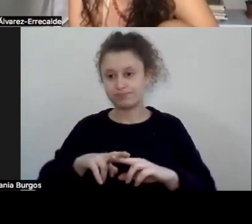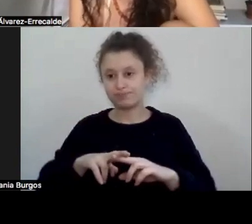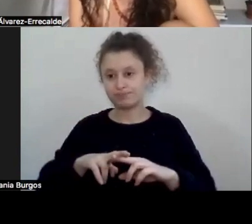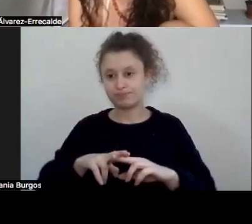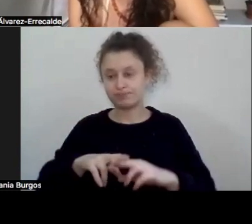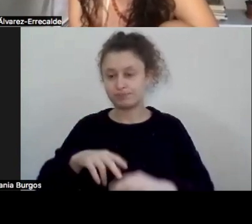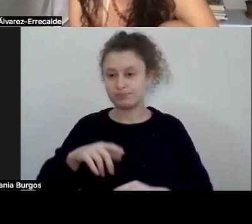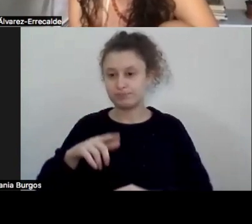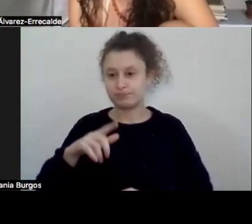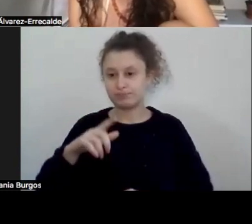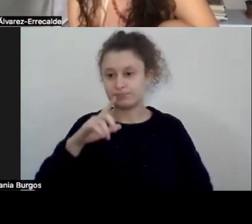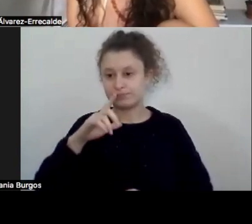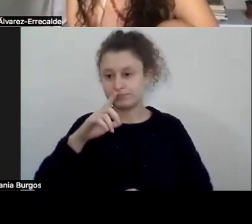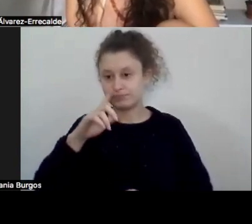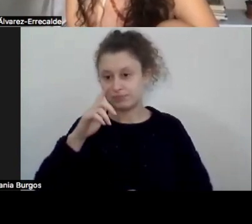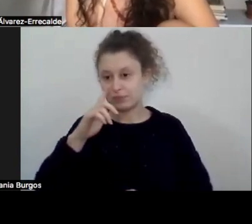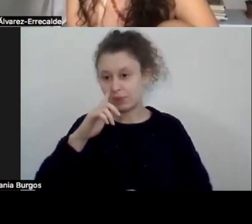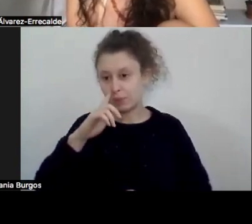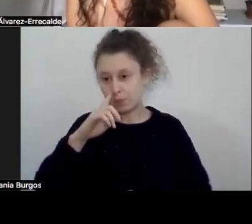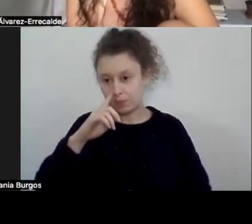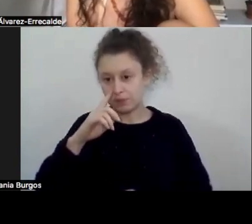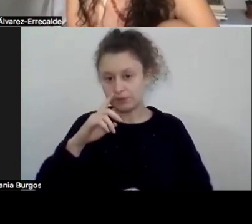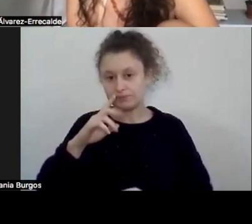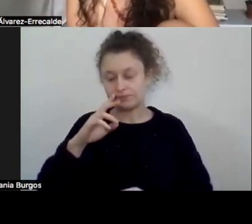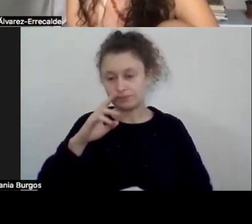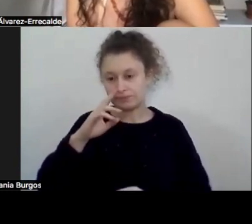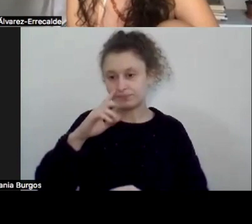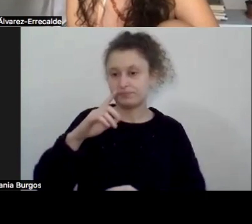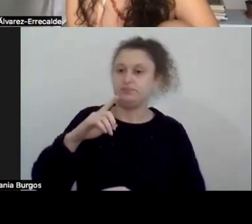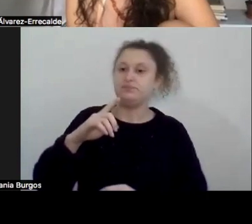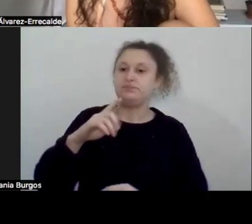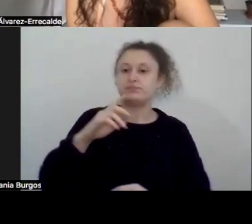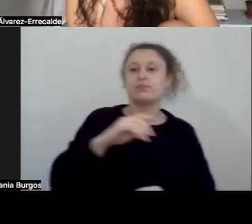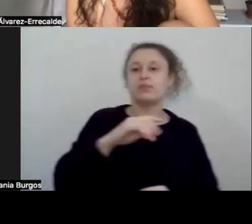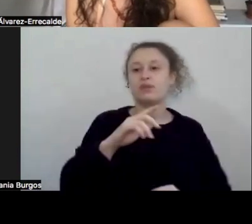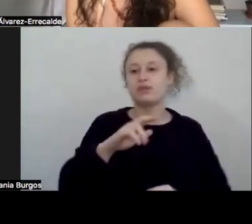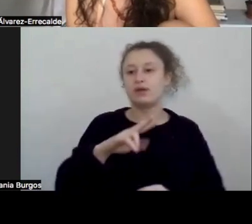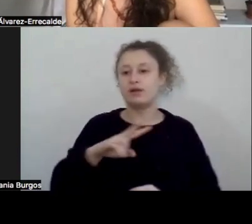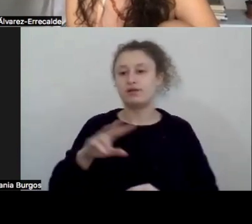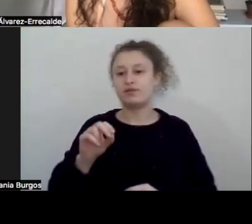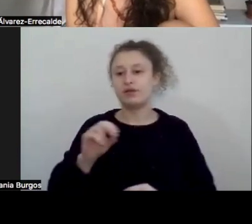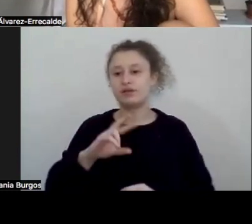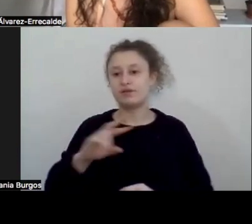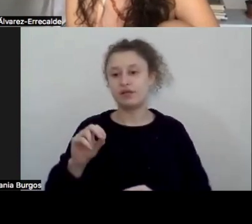también a poco de terminar la pandemia. Y